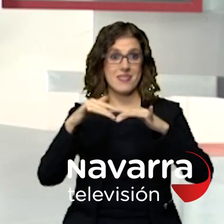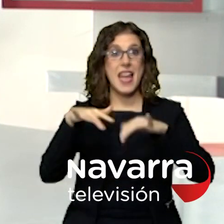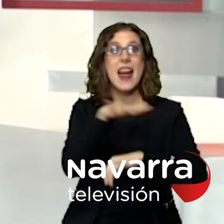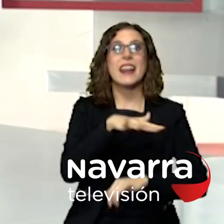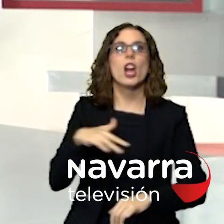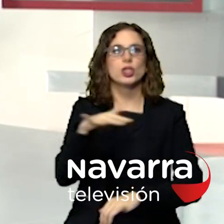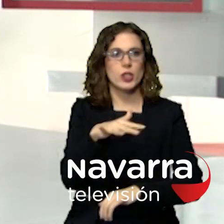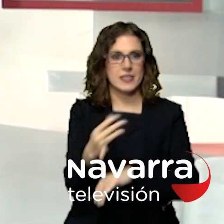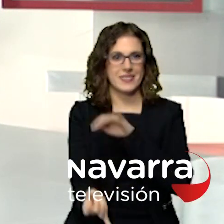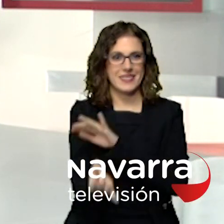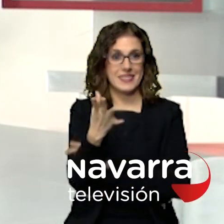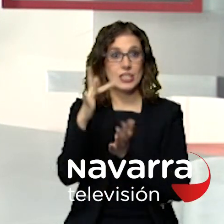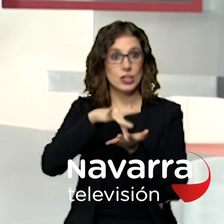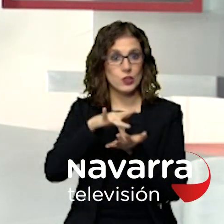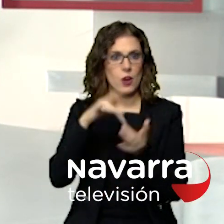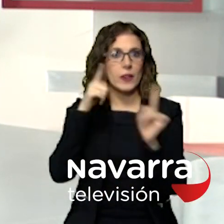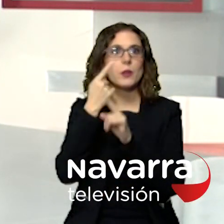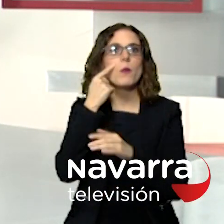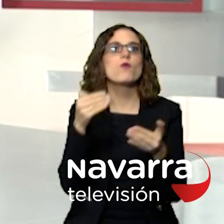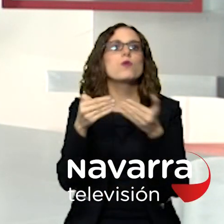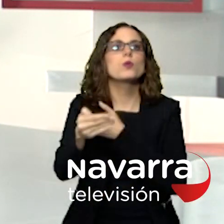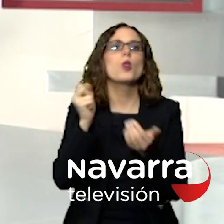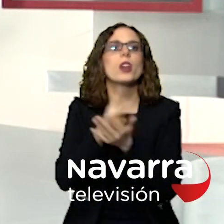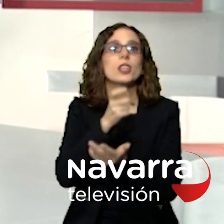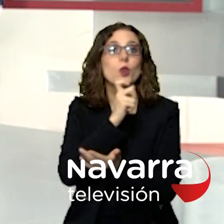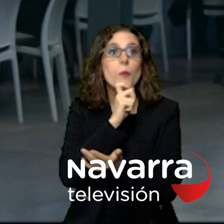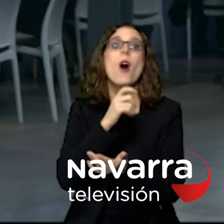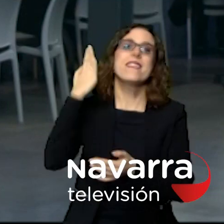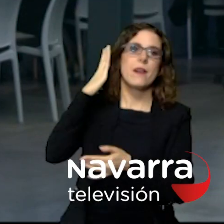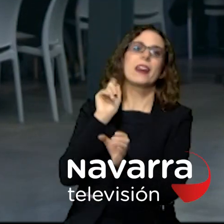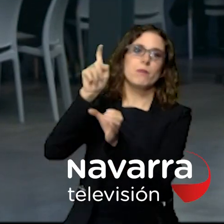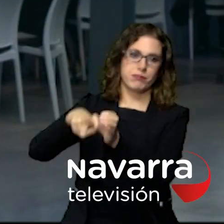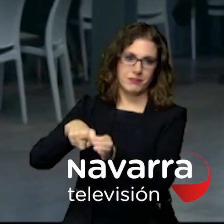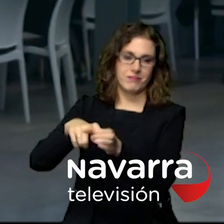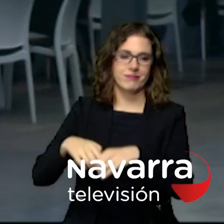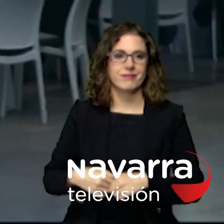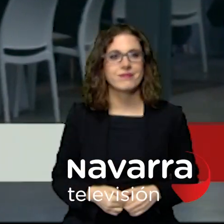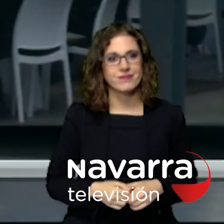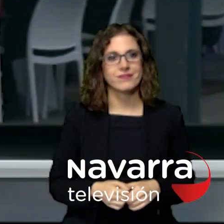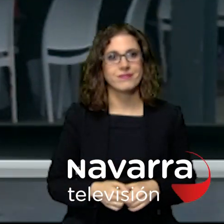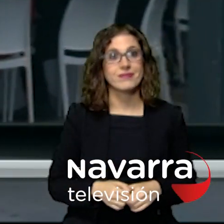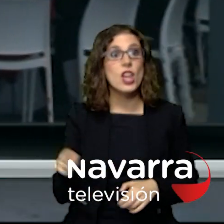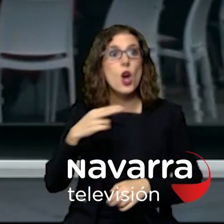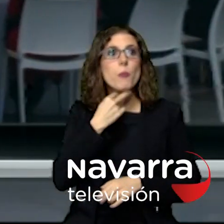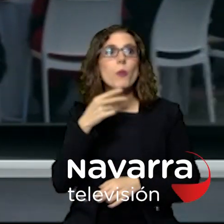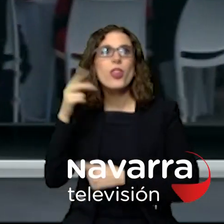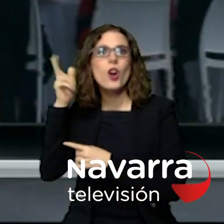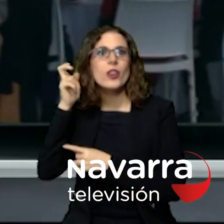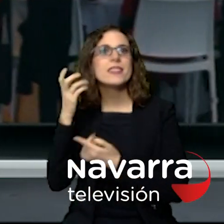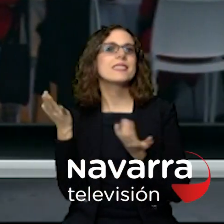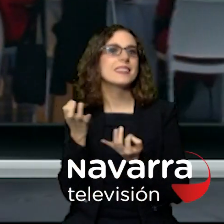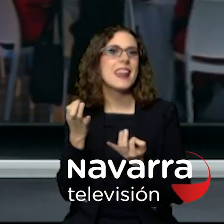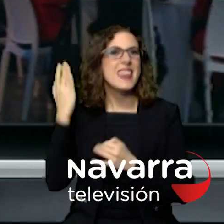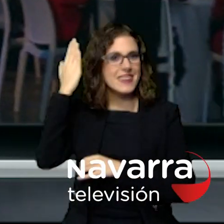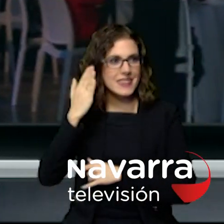para abordar los desafíos del futuro. Hoy protagonismo, Navarro. Esa voz que escuchan es Navarra y como ven, cientos de